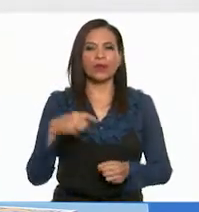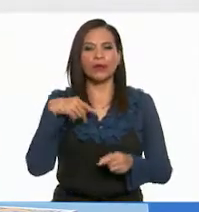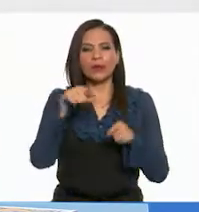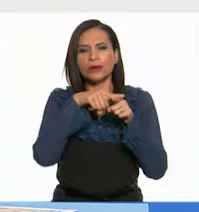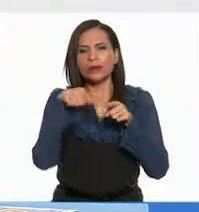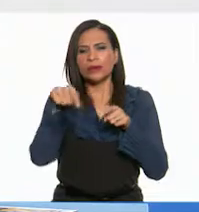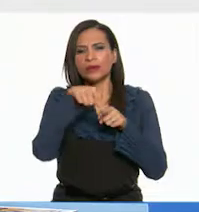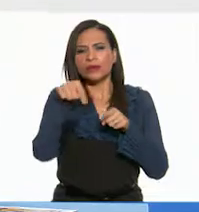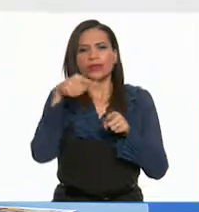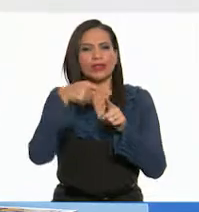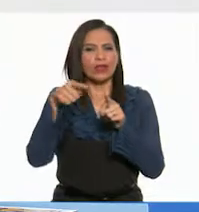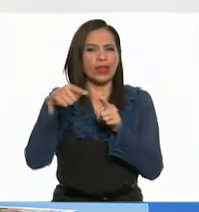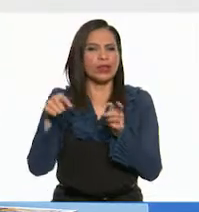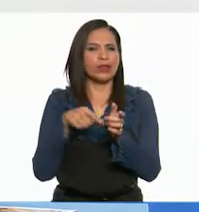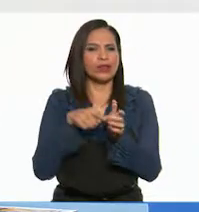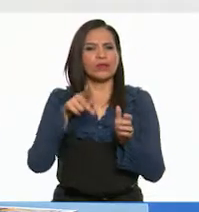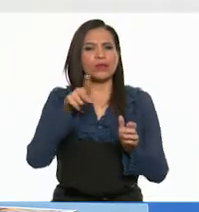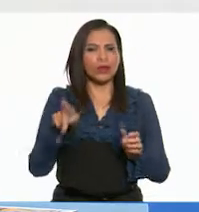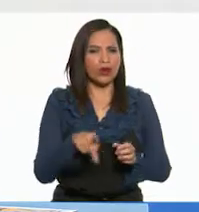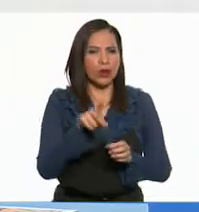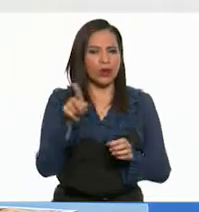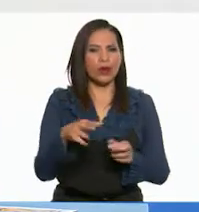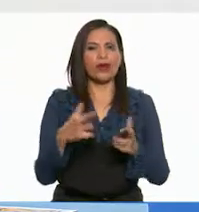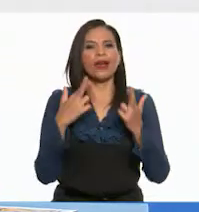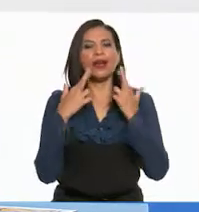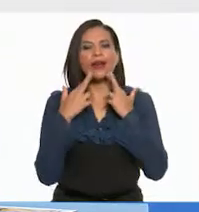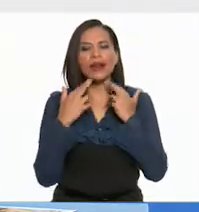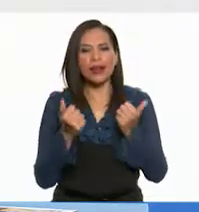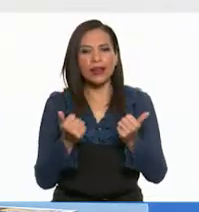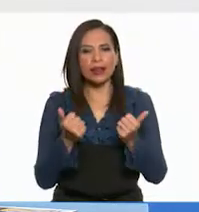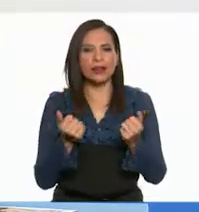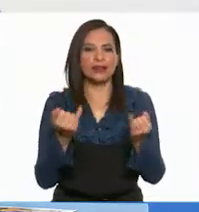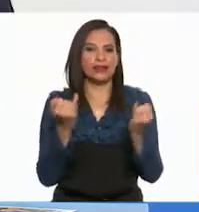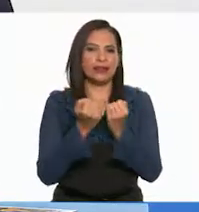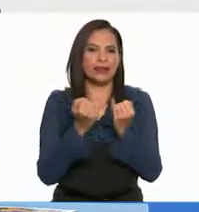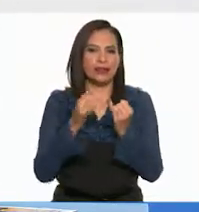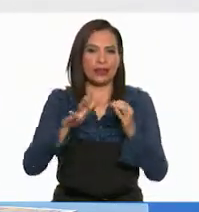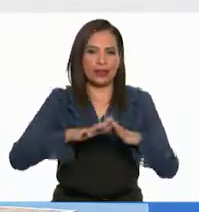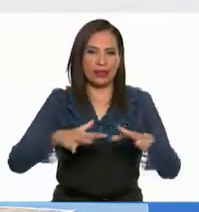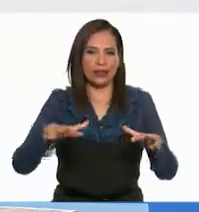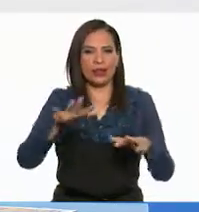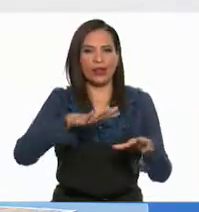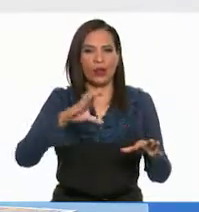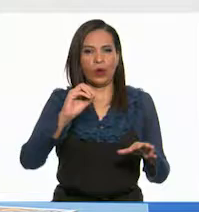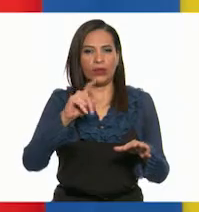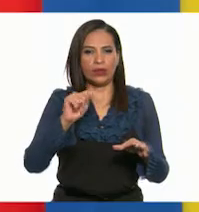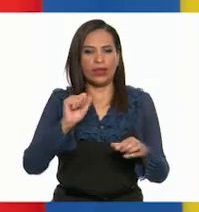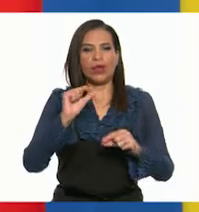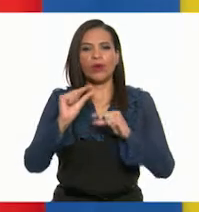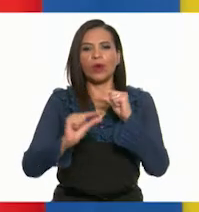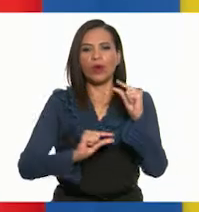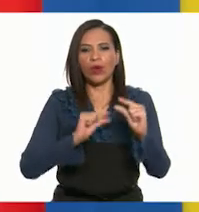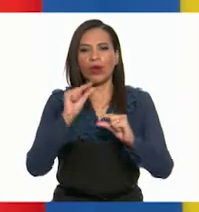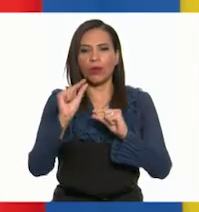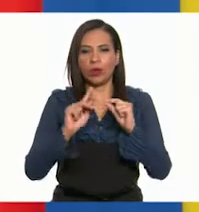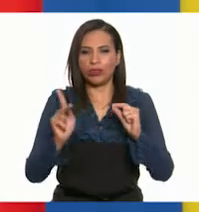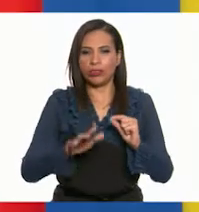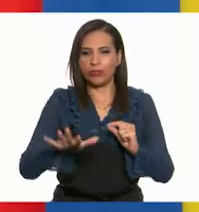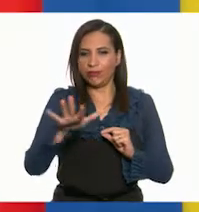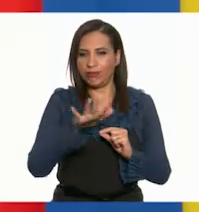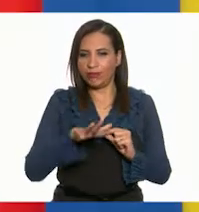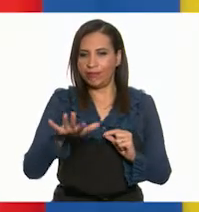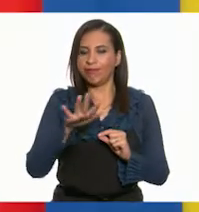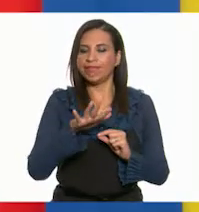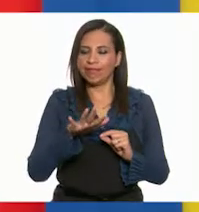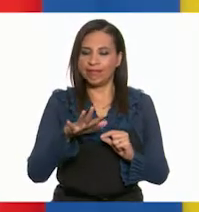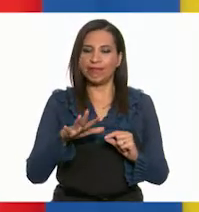Recorrimos diferentes poblaciones, rancherías y la costa. Y poco a poco la población